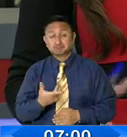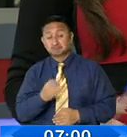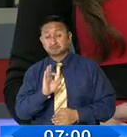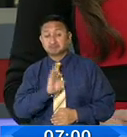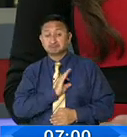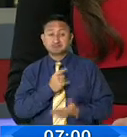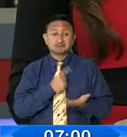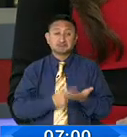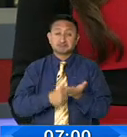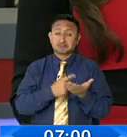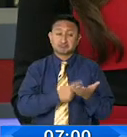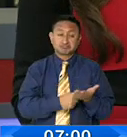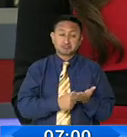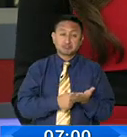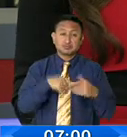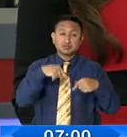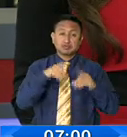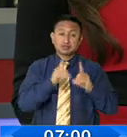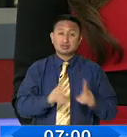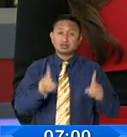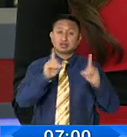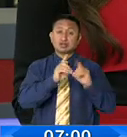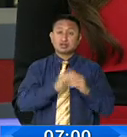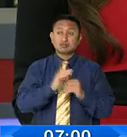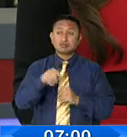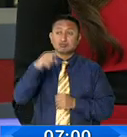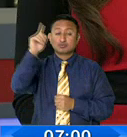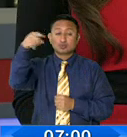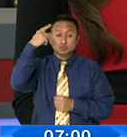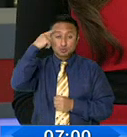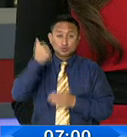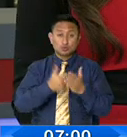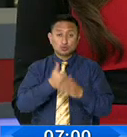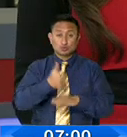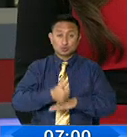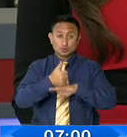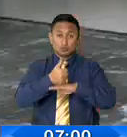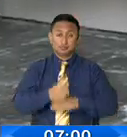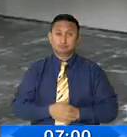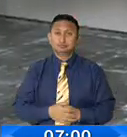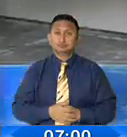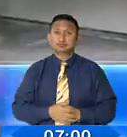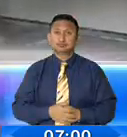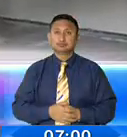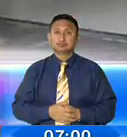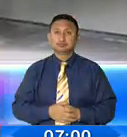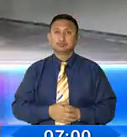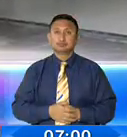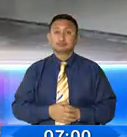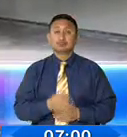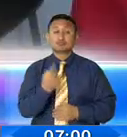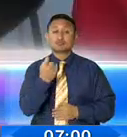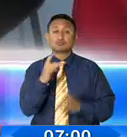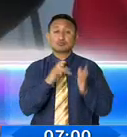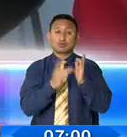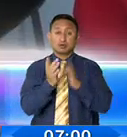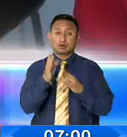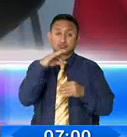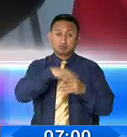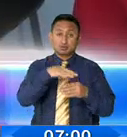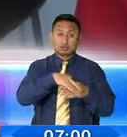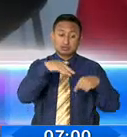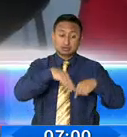las implicaciones de estas cifras para el nuevo gobernante del Ecuador. En las elecciones del 11 de abril se registró una